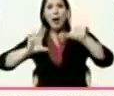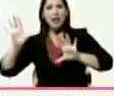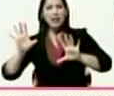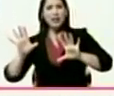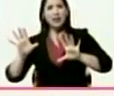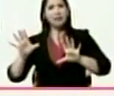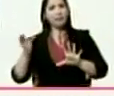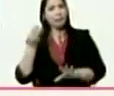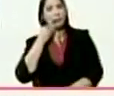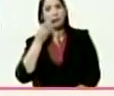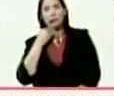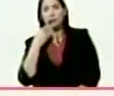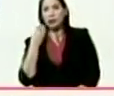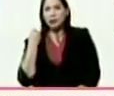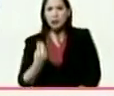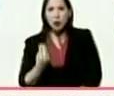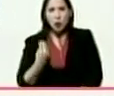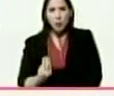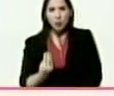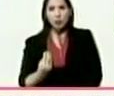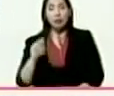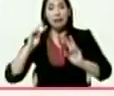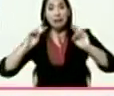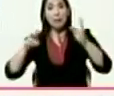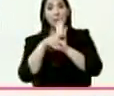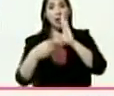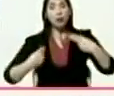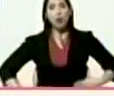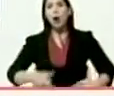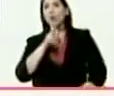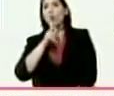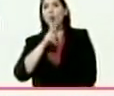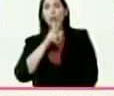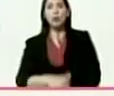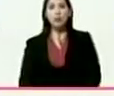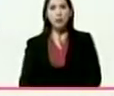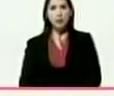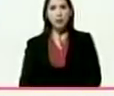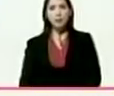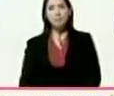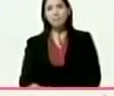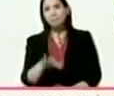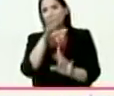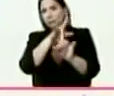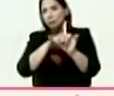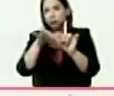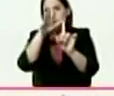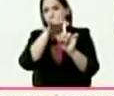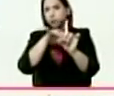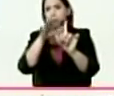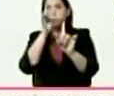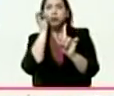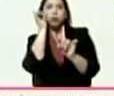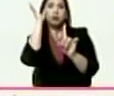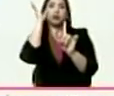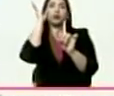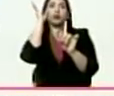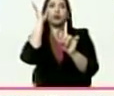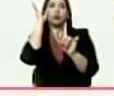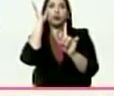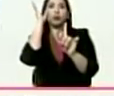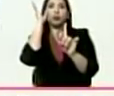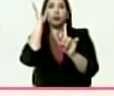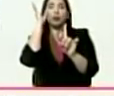burda, de cómo el tema de derechos humanos lamentablemente se ha mancillado para crear en